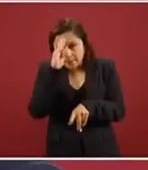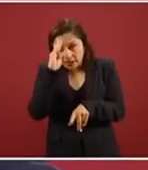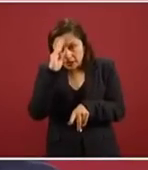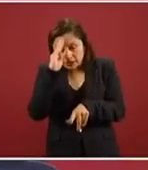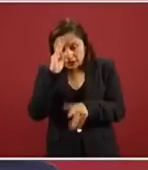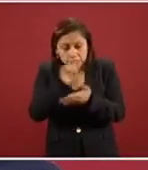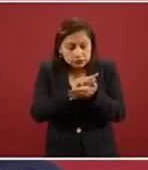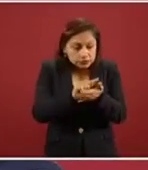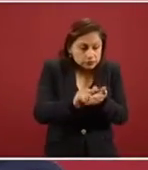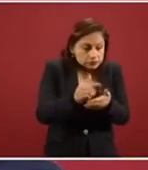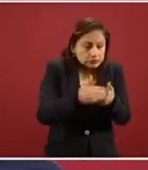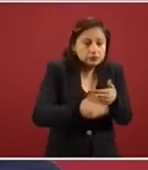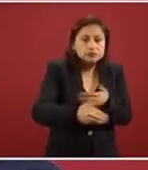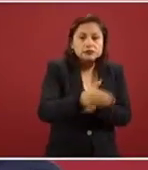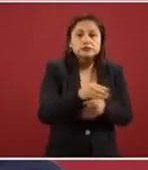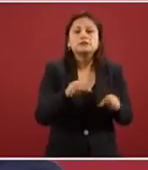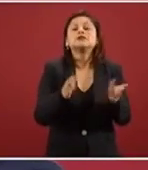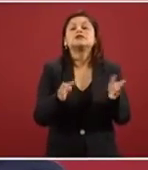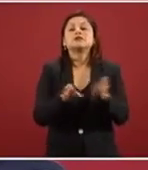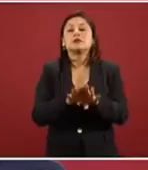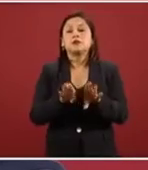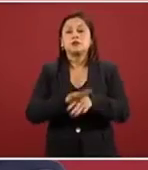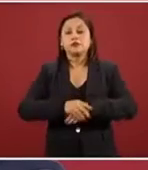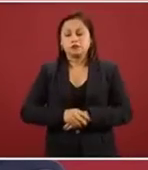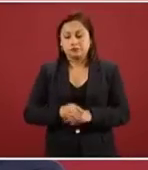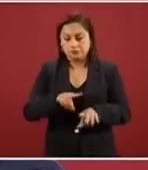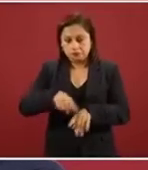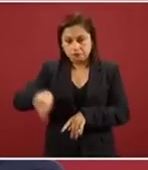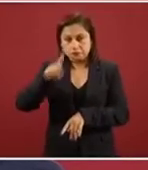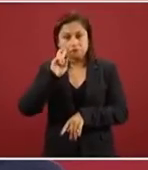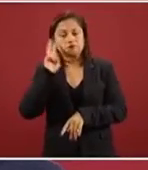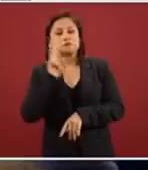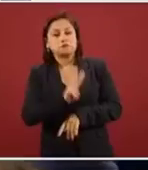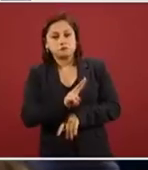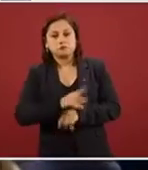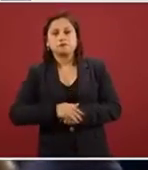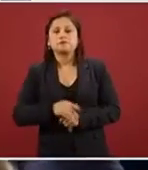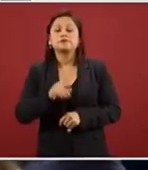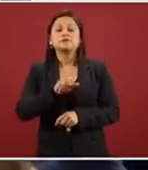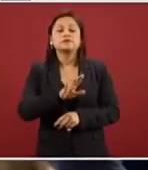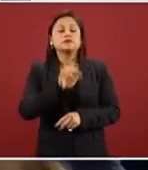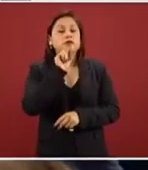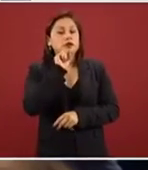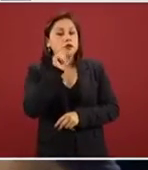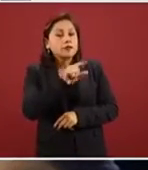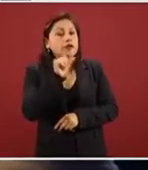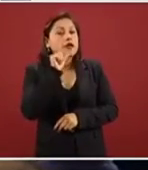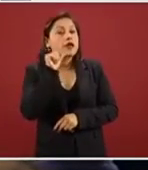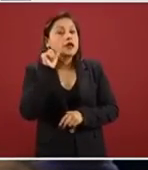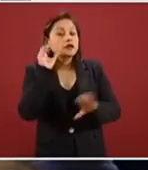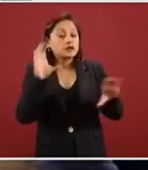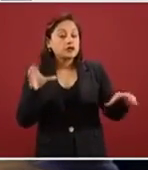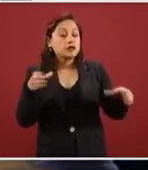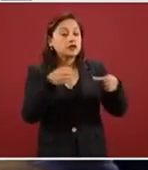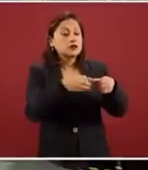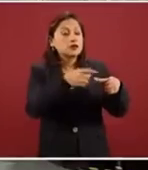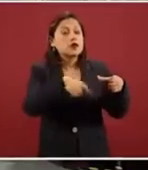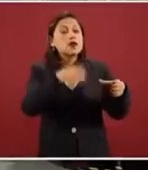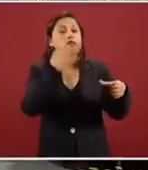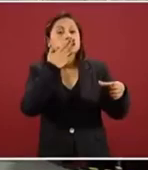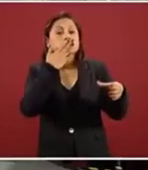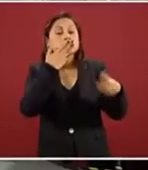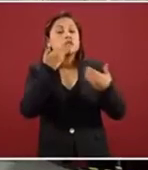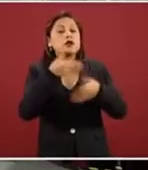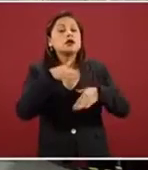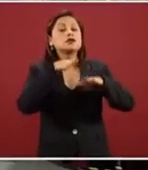conozca lo que se está haciendo. Y también ayer se habló, la comunidad fue muy clara en su pedido sobre la presa de